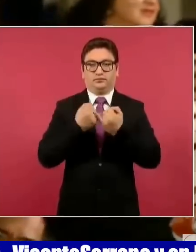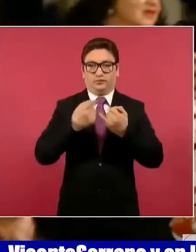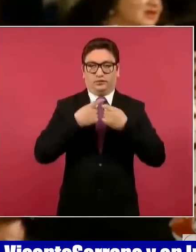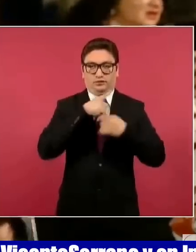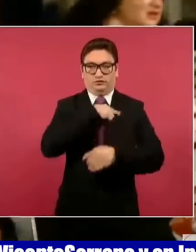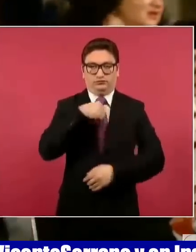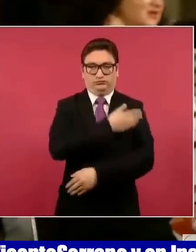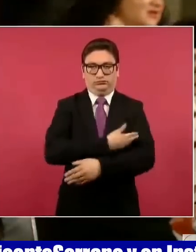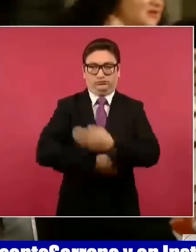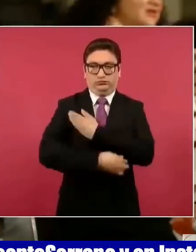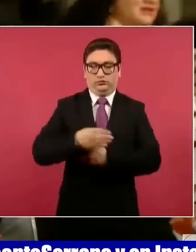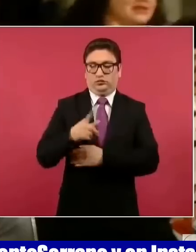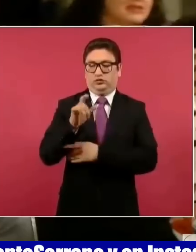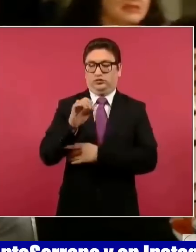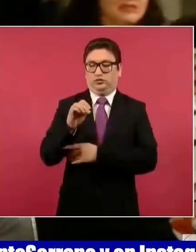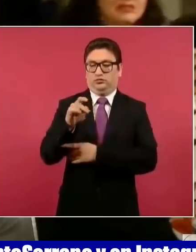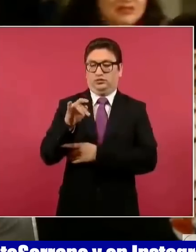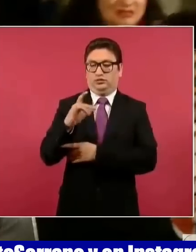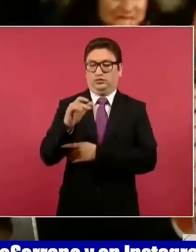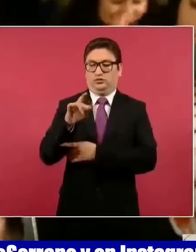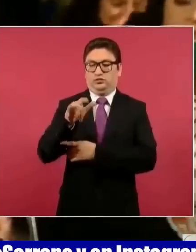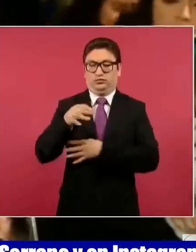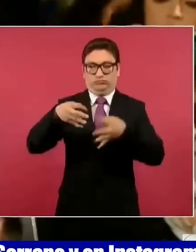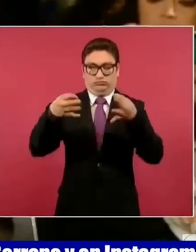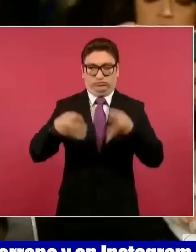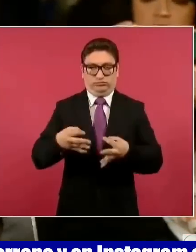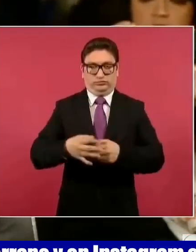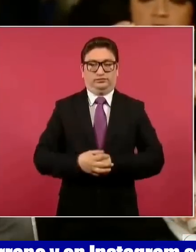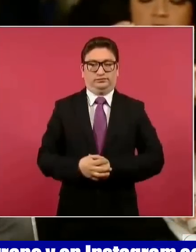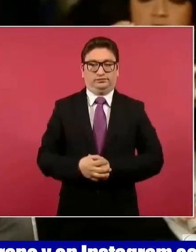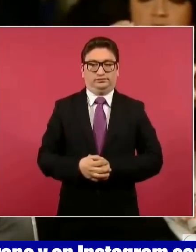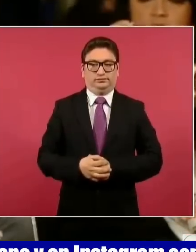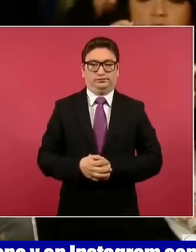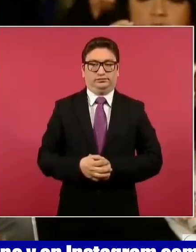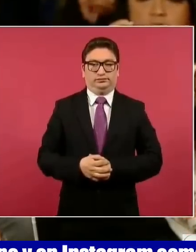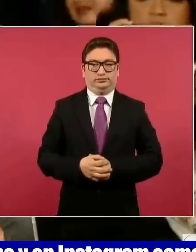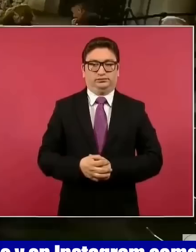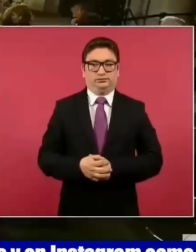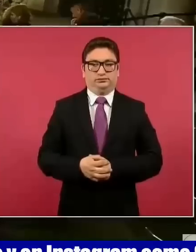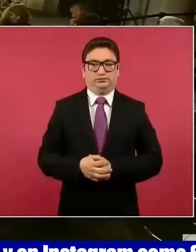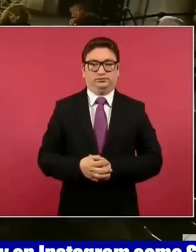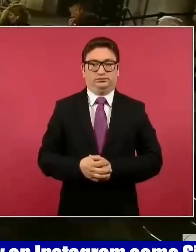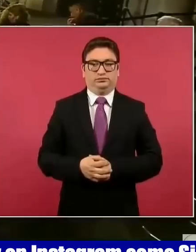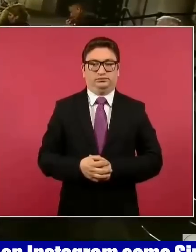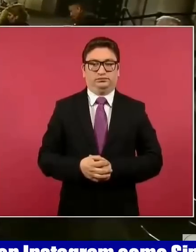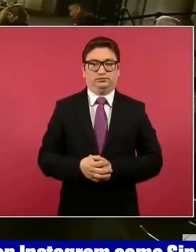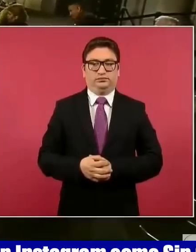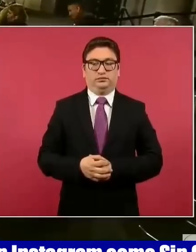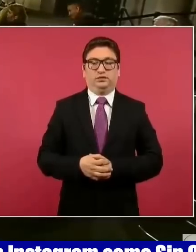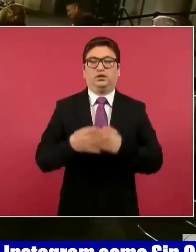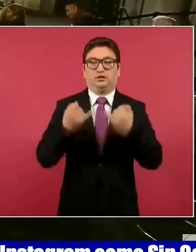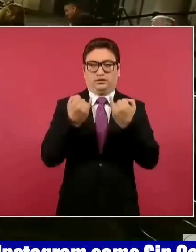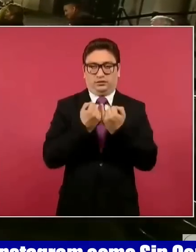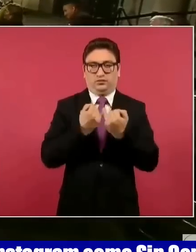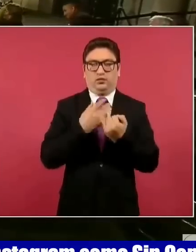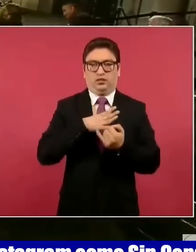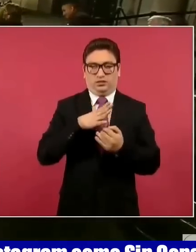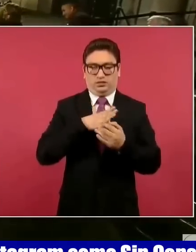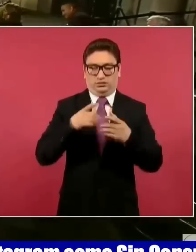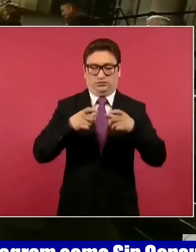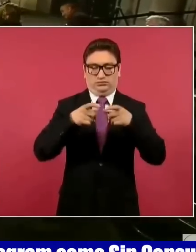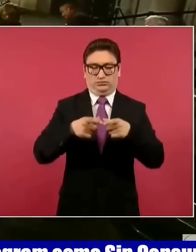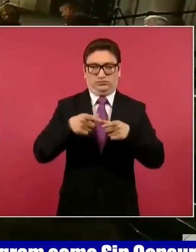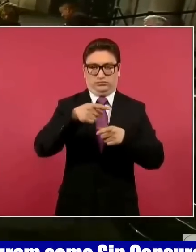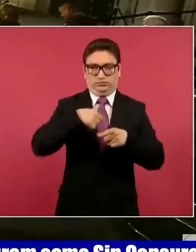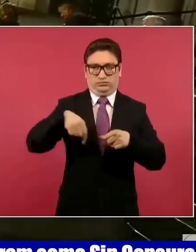¿no? Un libro para colorear, una camiseta de su medio, así como unos pines del diablito este que le aconseja al